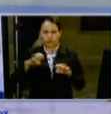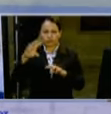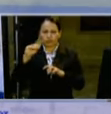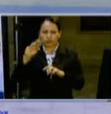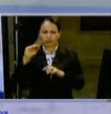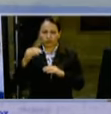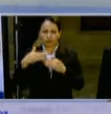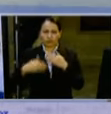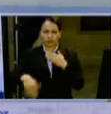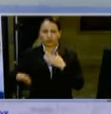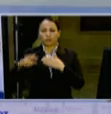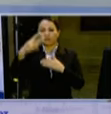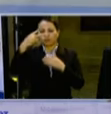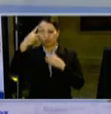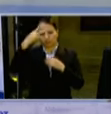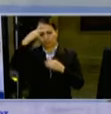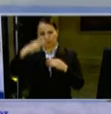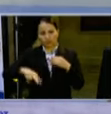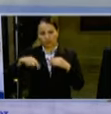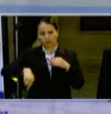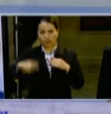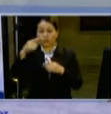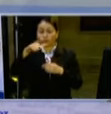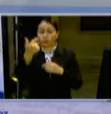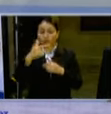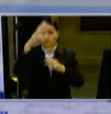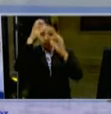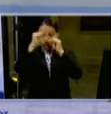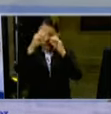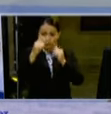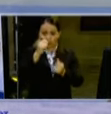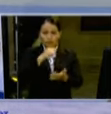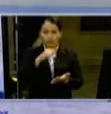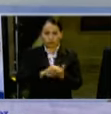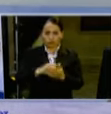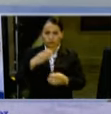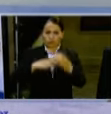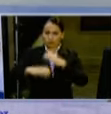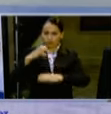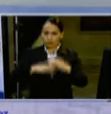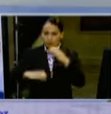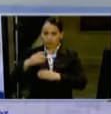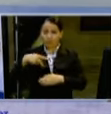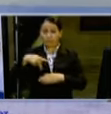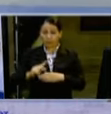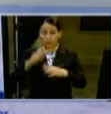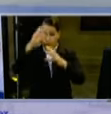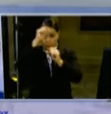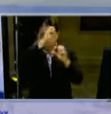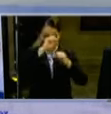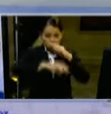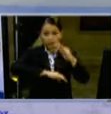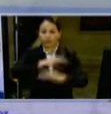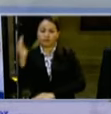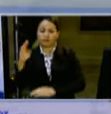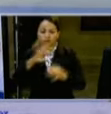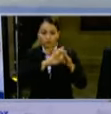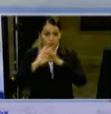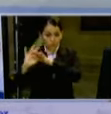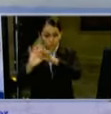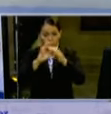con 12 tratados de libre comercio. Pese a esos tratados, no hemos logrado la diversificación en materia económica